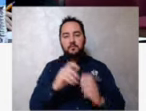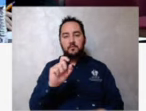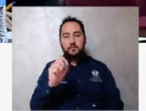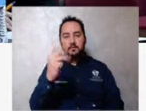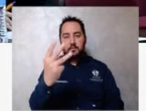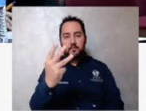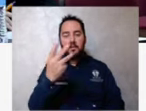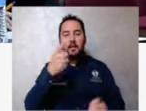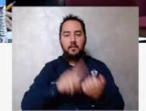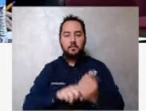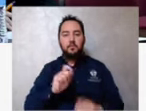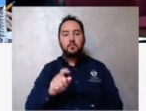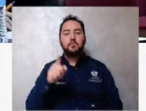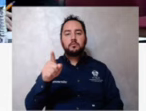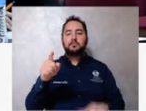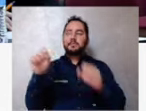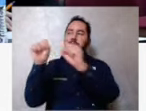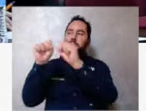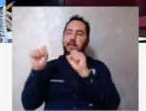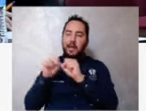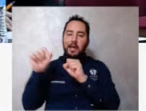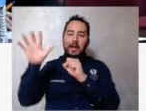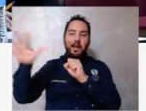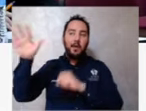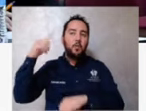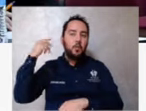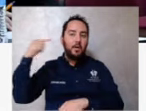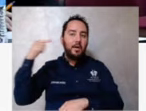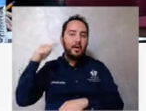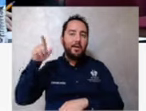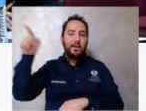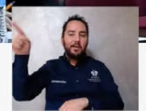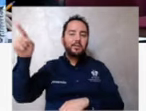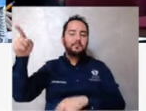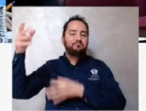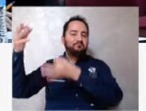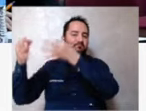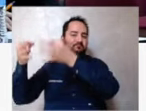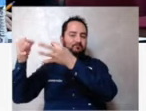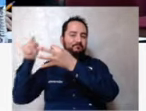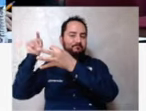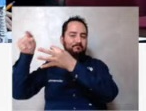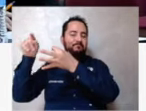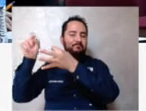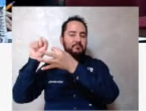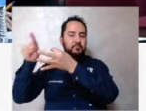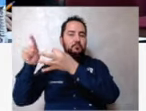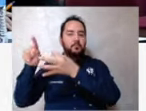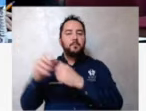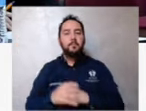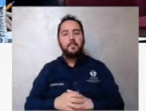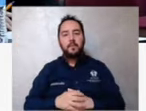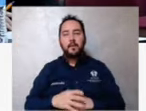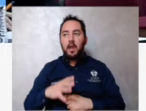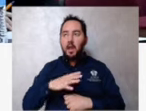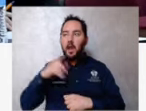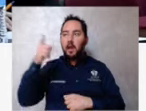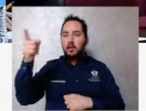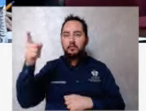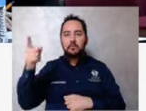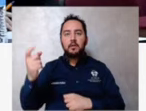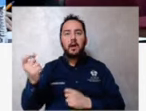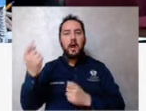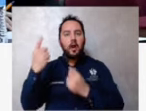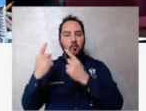SG-JDC-53/2023, emitida por la Sala Regional con sede en Guadalajara del Tribunal Electoral del Poder Judicial de la Federación, misma que revocó parcialmente la